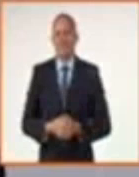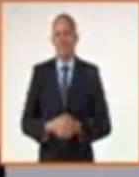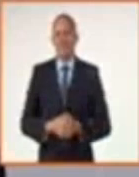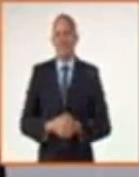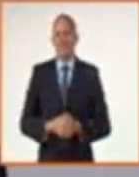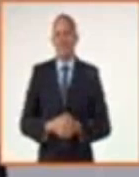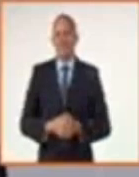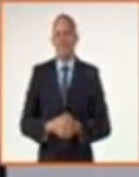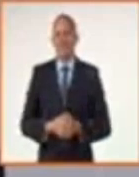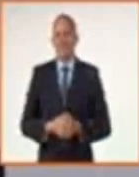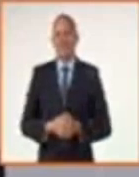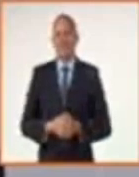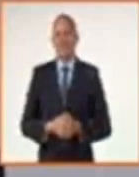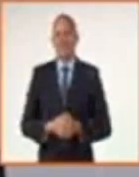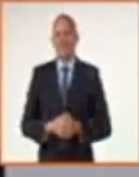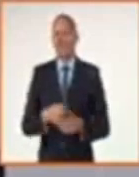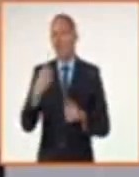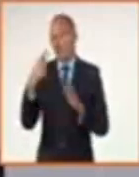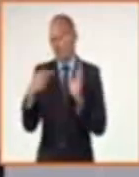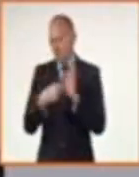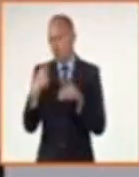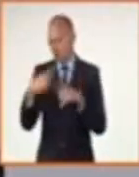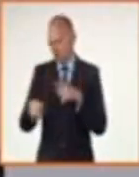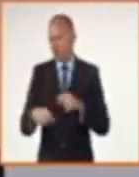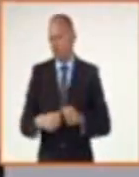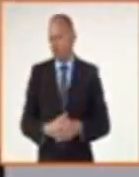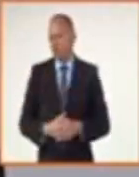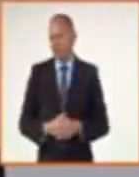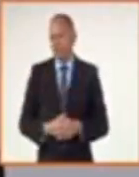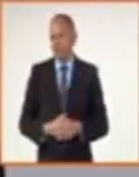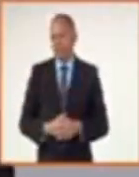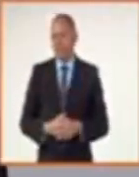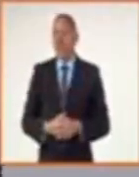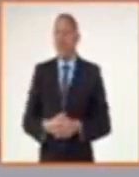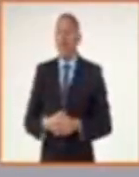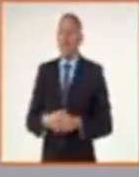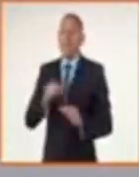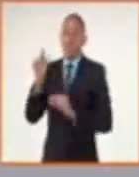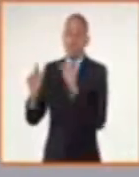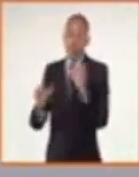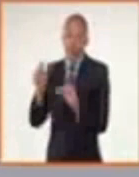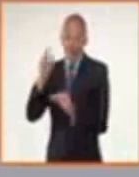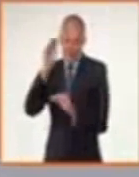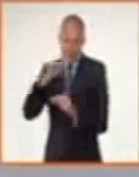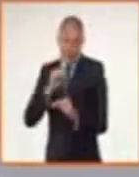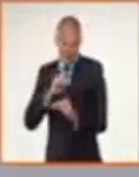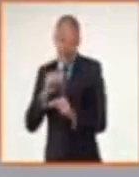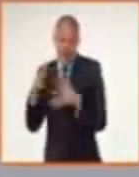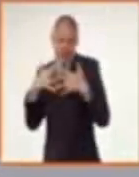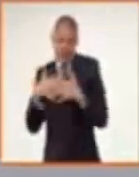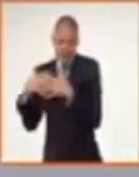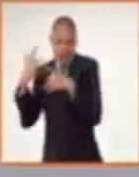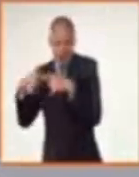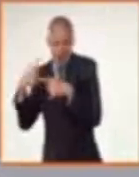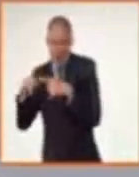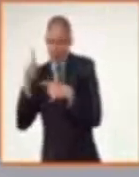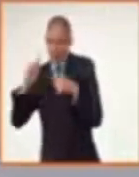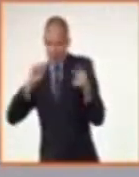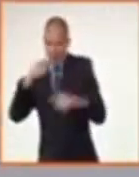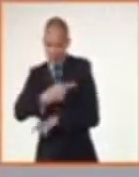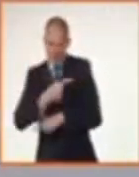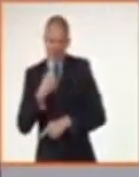yo subrayaría, una de las campañas principales contra Cuba, de toda la maquinaria anticubana, es el tema de la